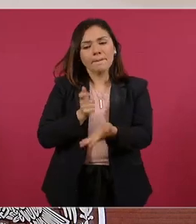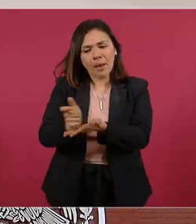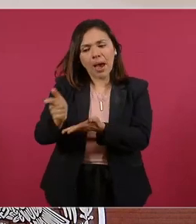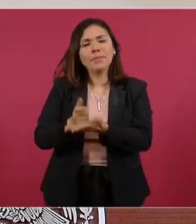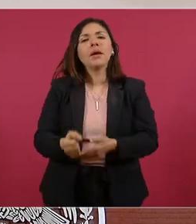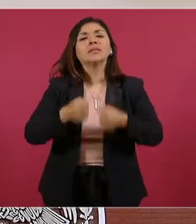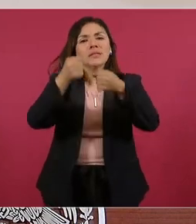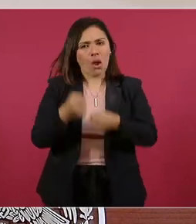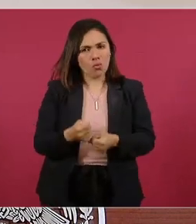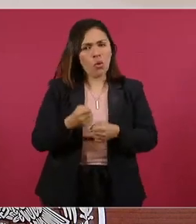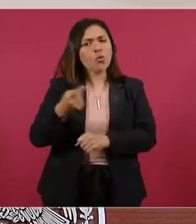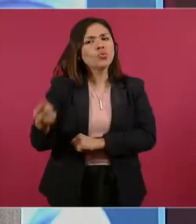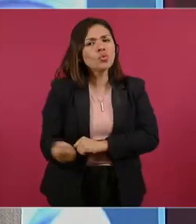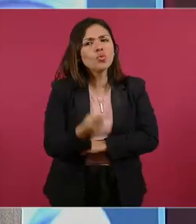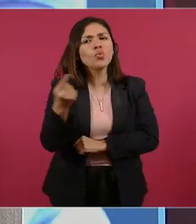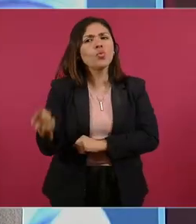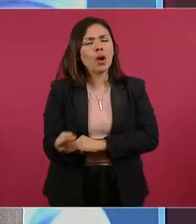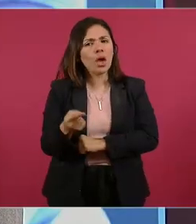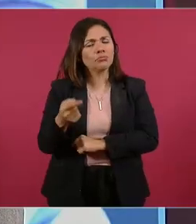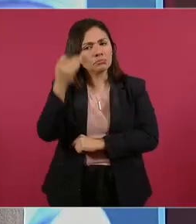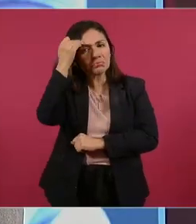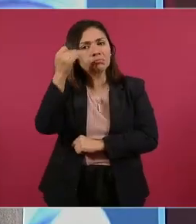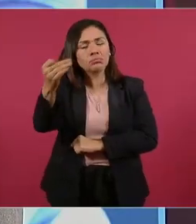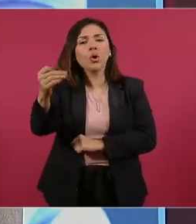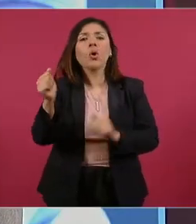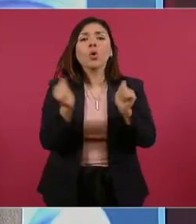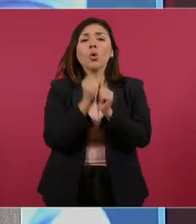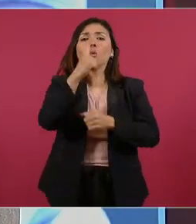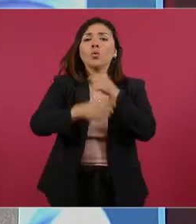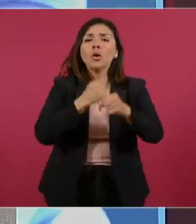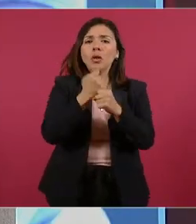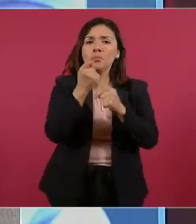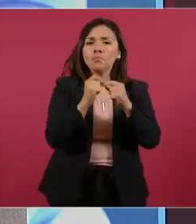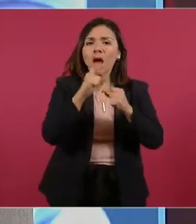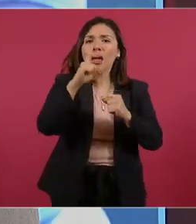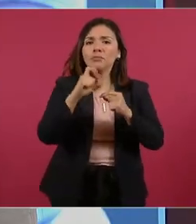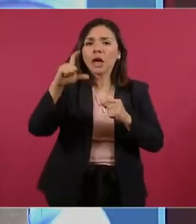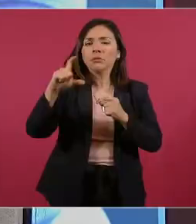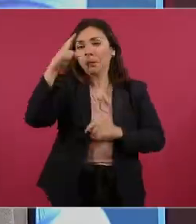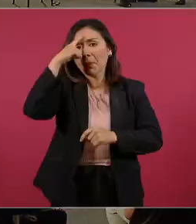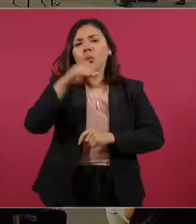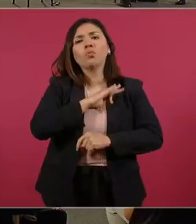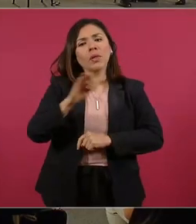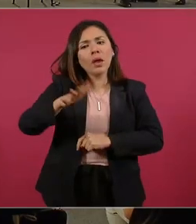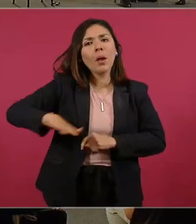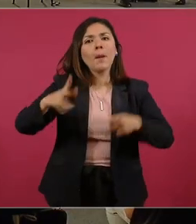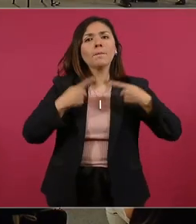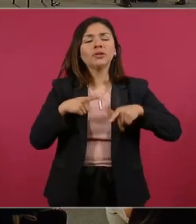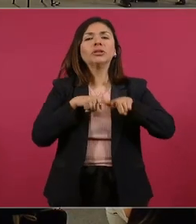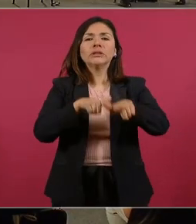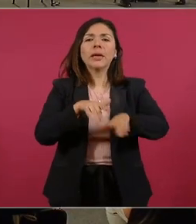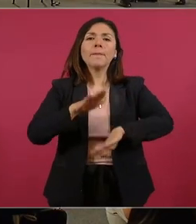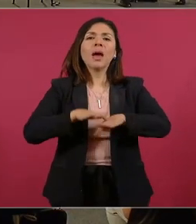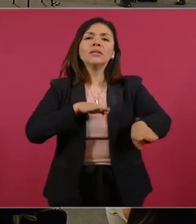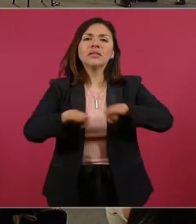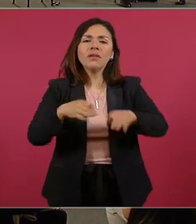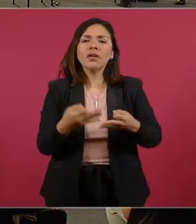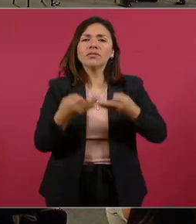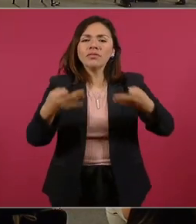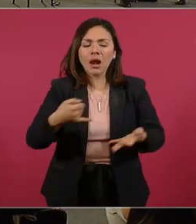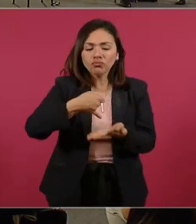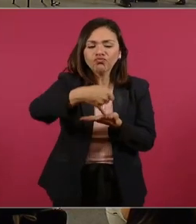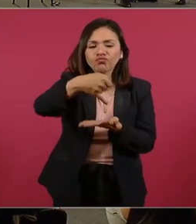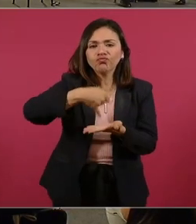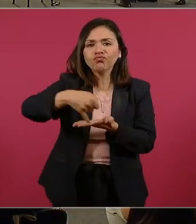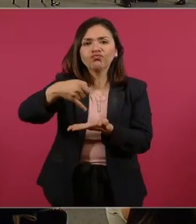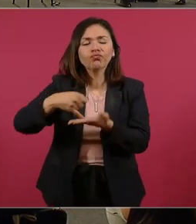y permanente que se incrementará cada año para que puedan seguir trabajando sus tierras como